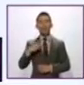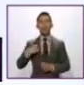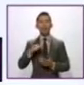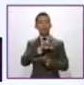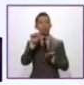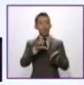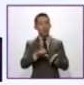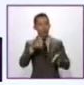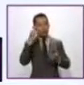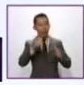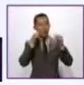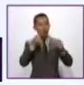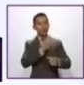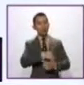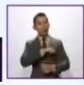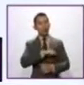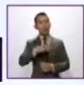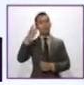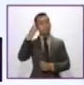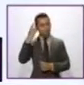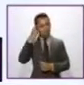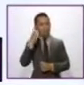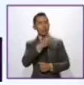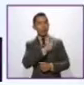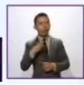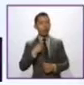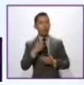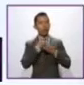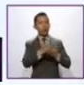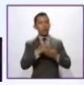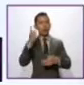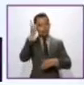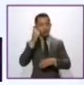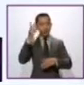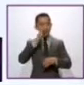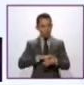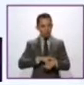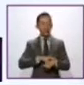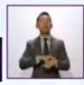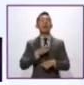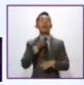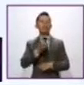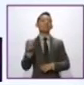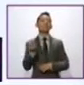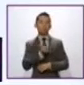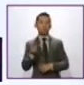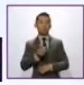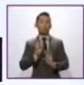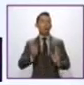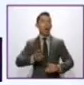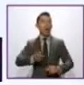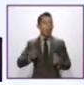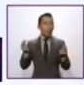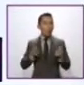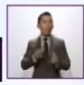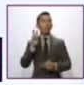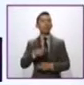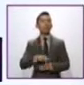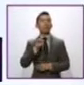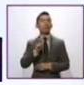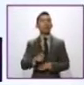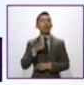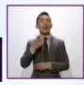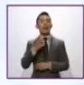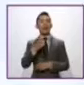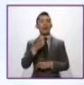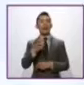atención de salud mental, de psiquiatría. Necesitamos ya, urge verdaderamente que tengamos